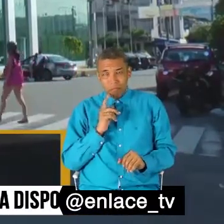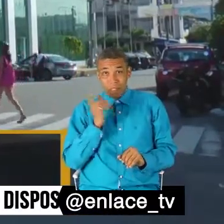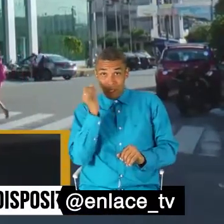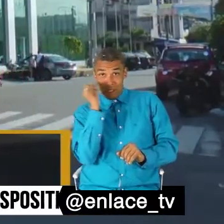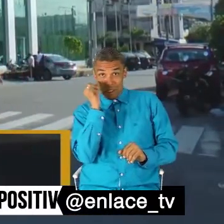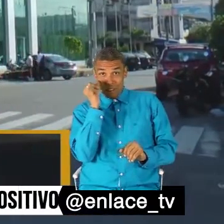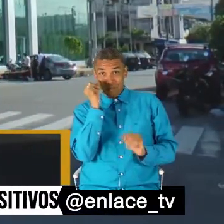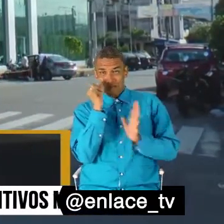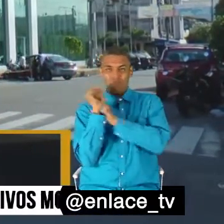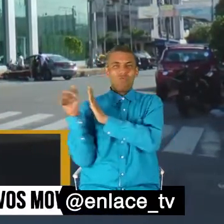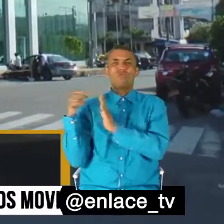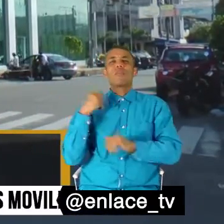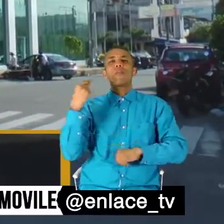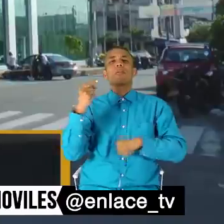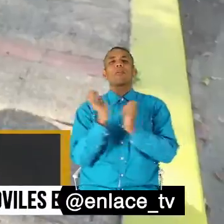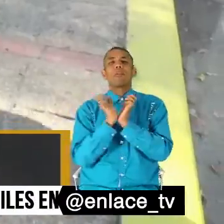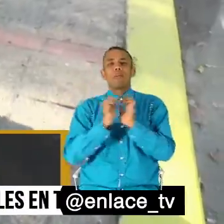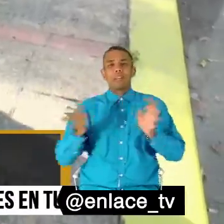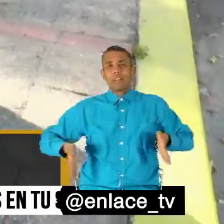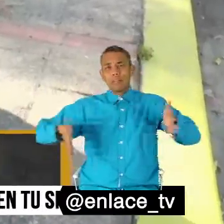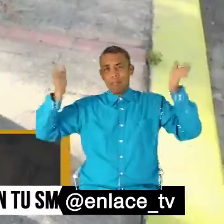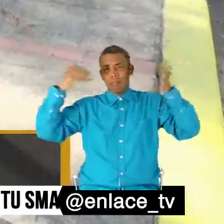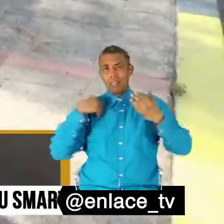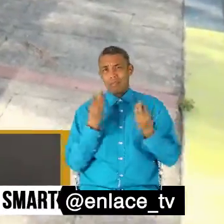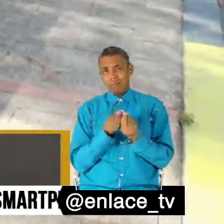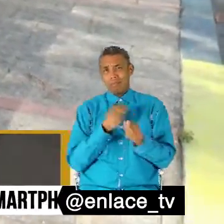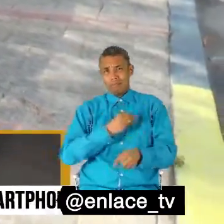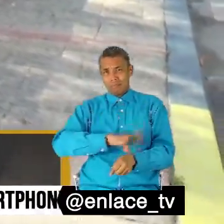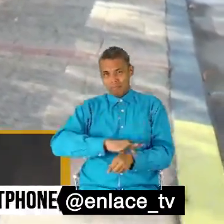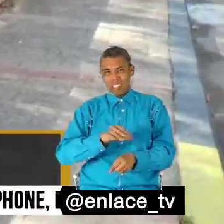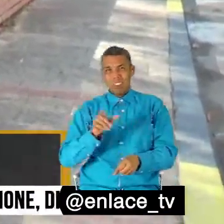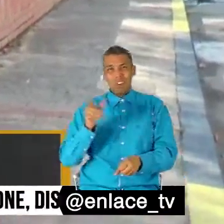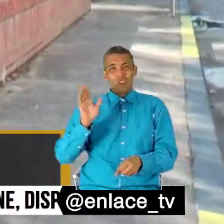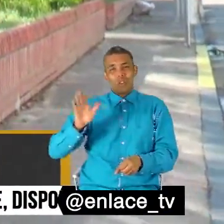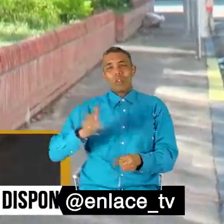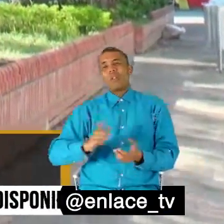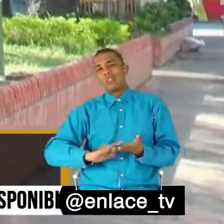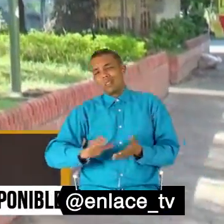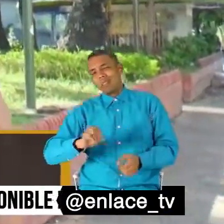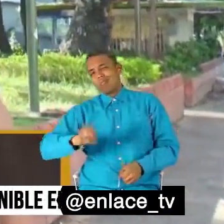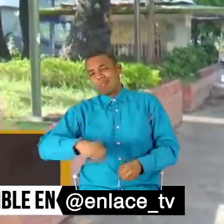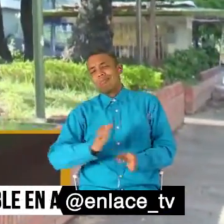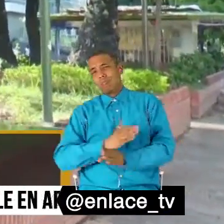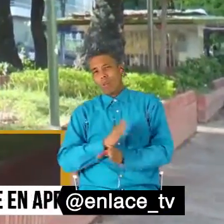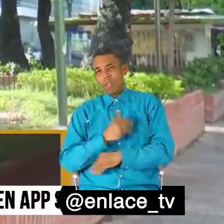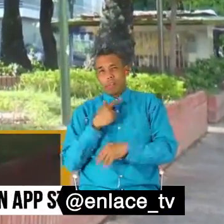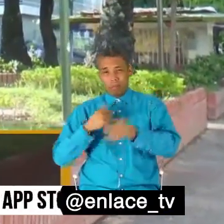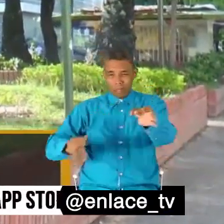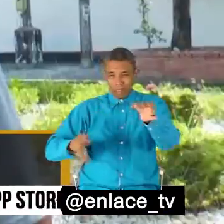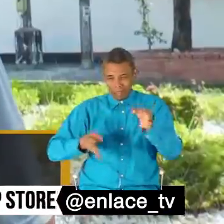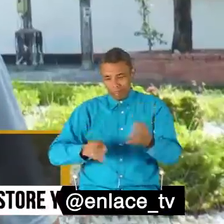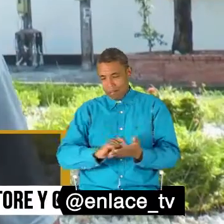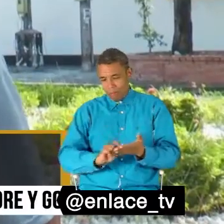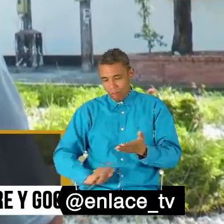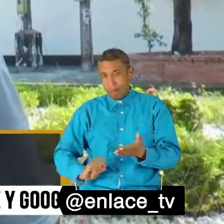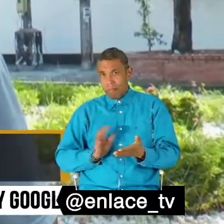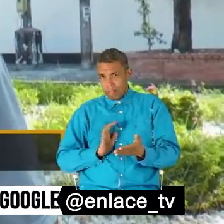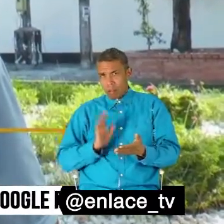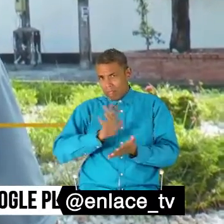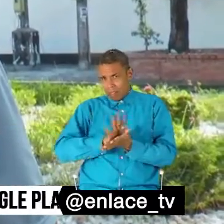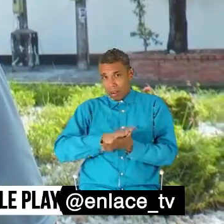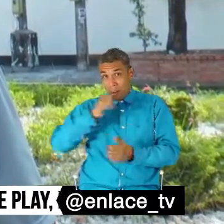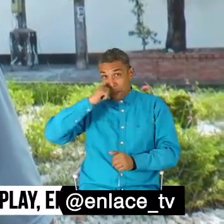funcionaria de la clínica Primero de Mayo aseguró que se presentaron algunos inconvenientes con la lectura de la radiografía, pero que mañana en la tarde don Pedro